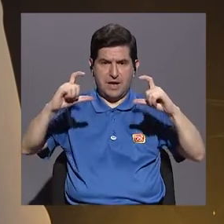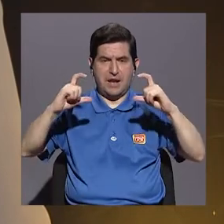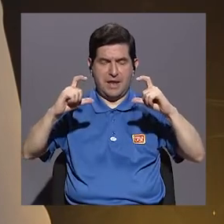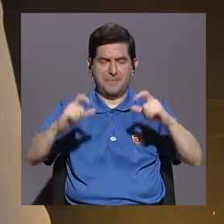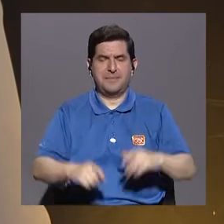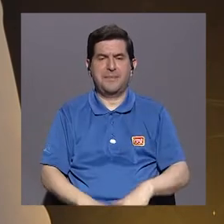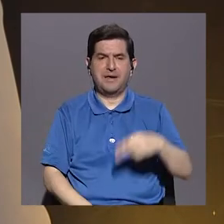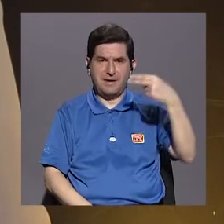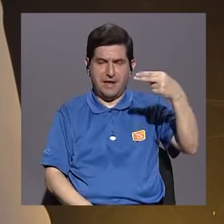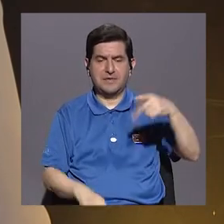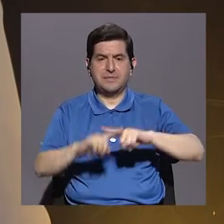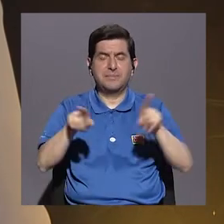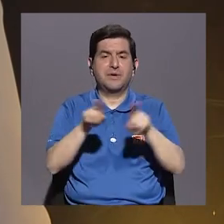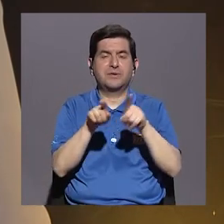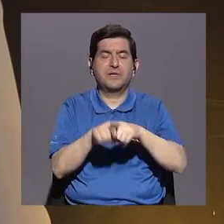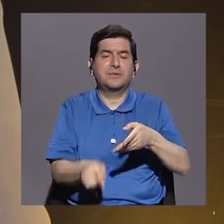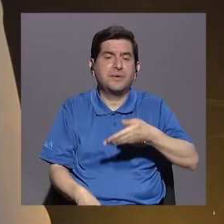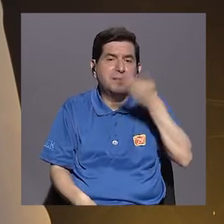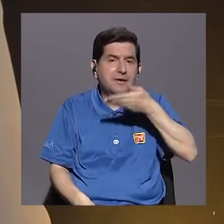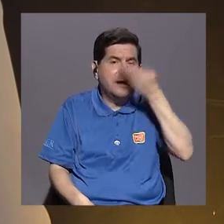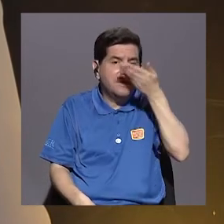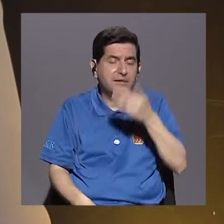pero también de aire